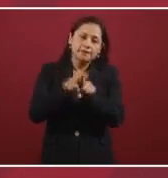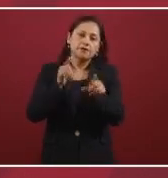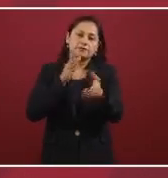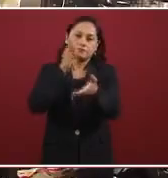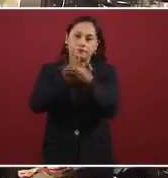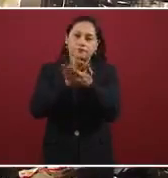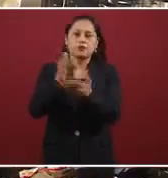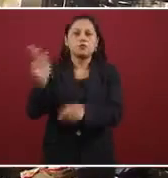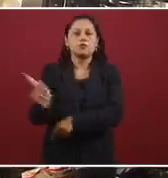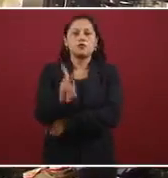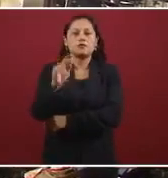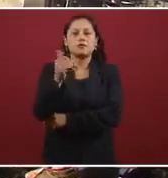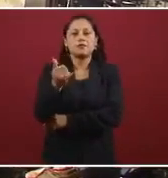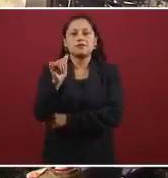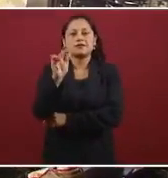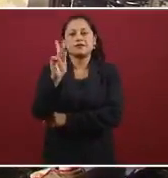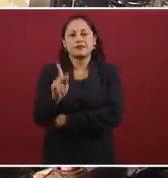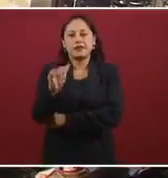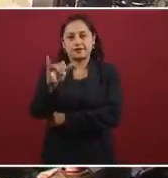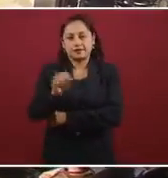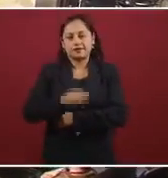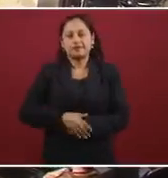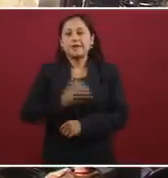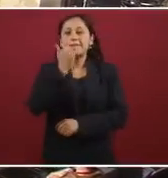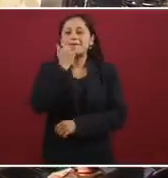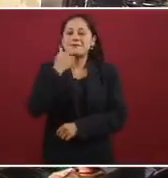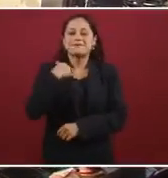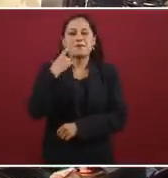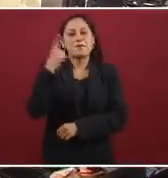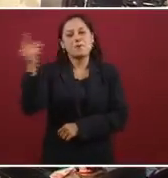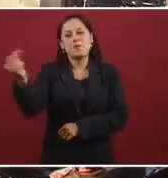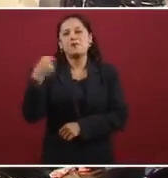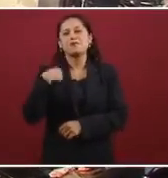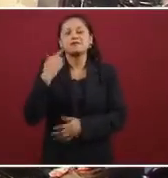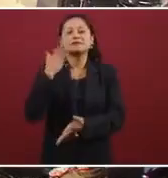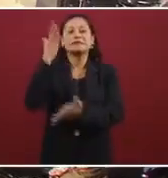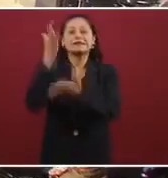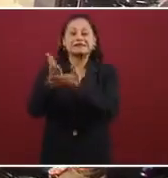me voy ya, me voy. Si no, ya no llego.